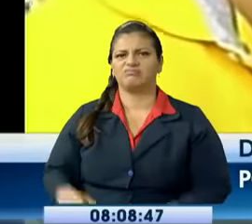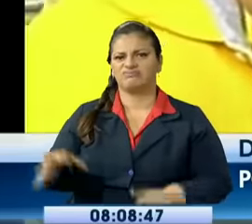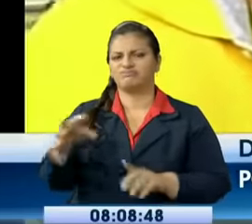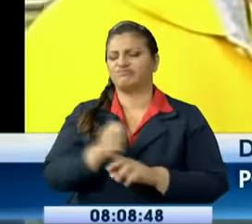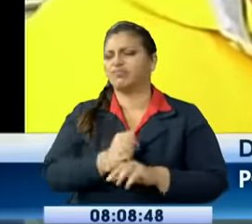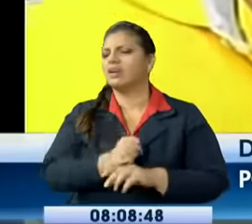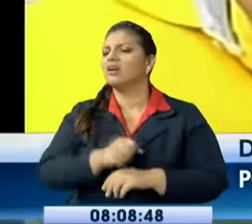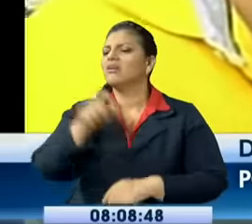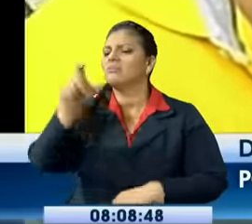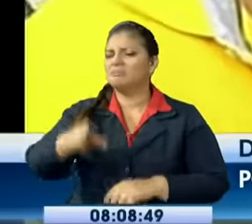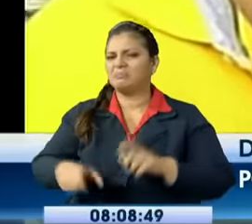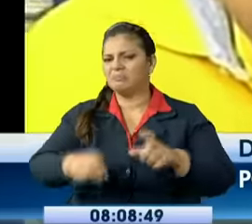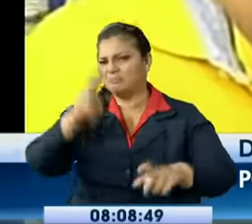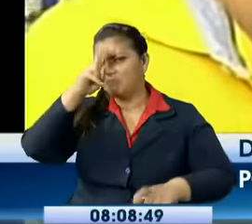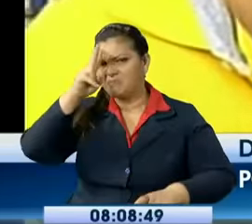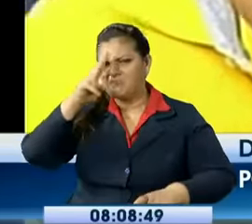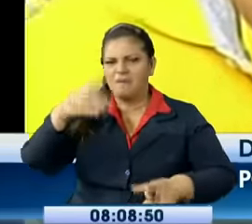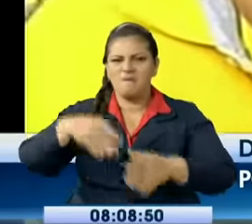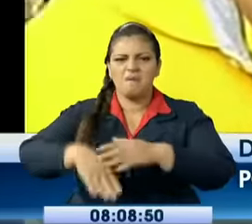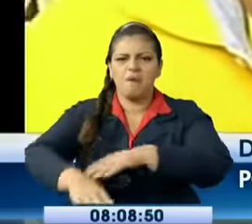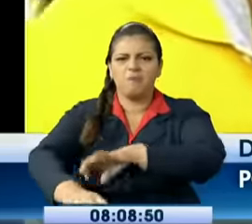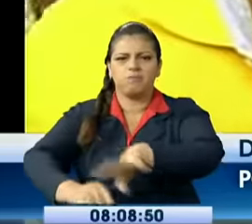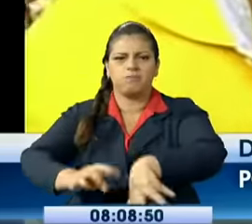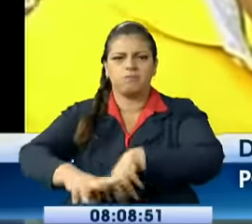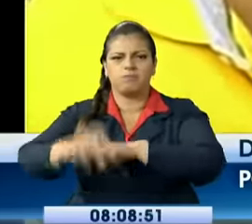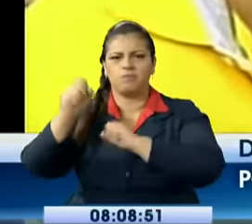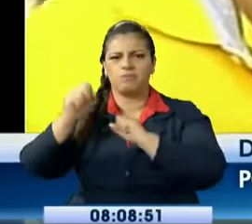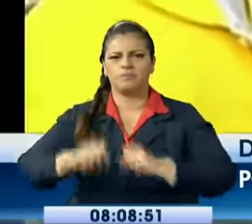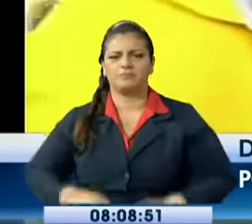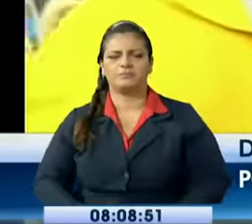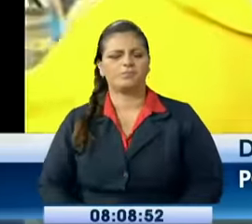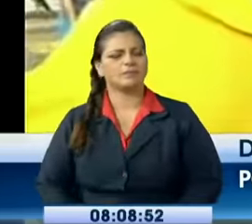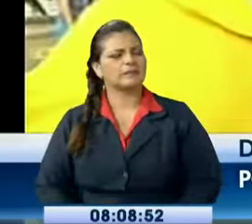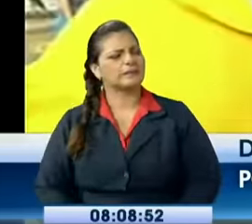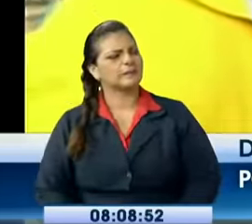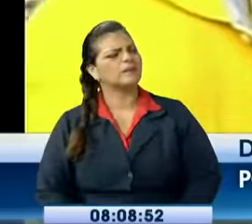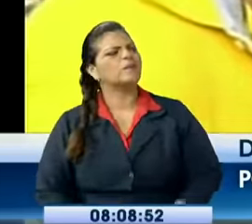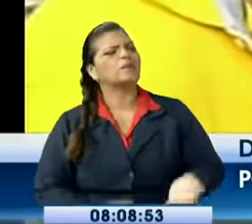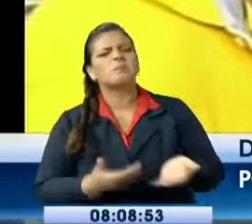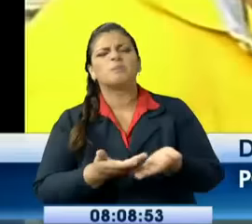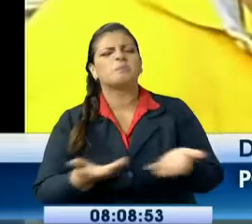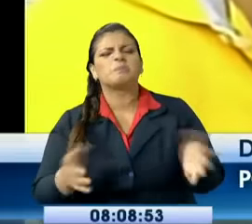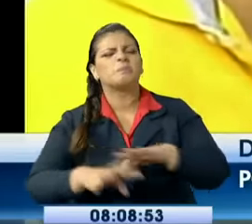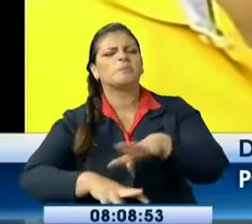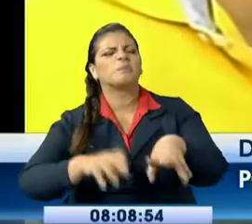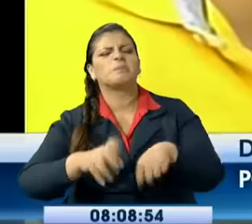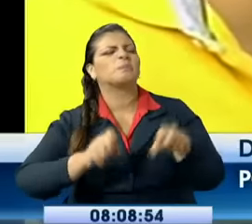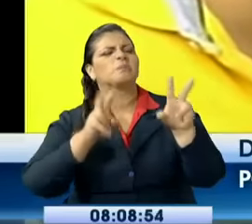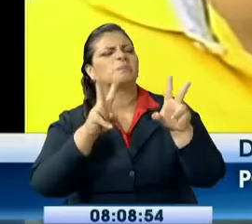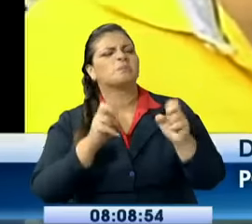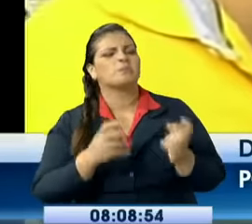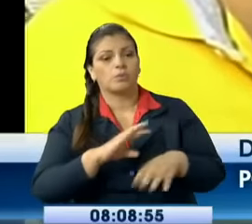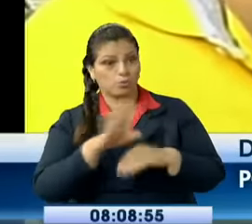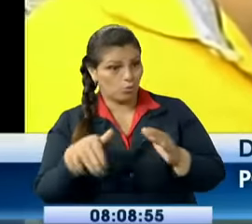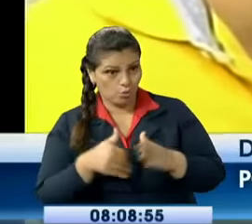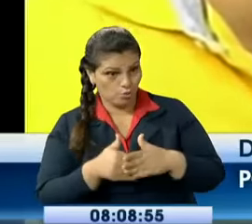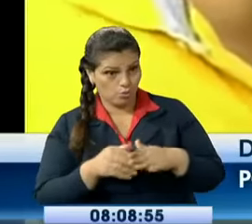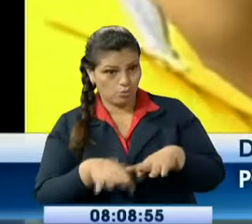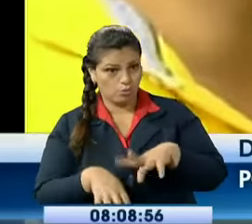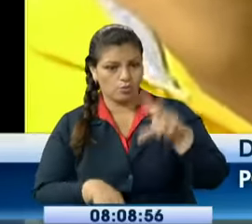no podemos sacar cosas más grandes. ¿Vieron si se les llevaron cosas de primera necesidad o se llevaron todo? No, creo que eso es lo